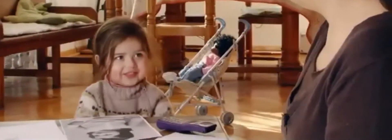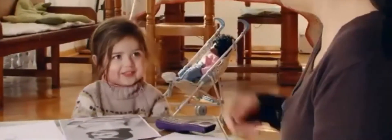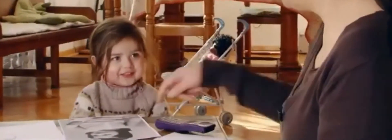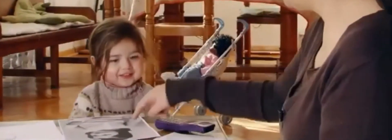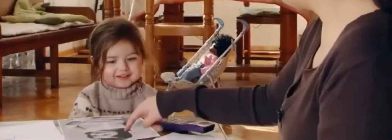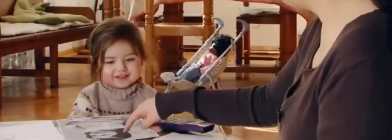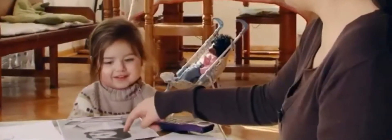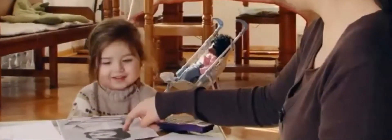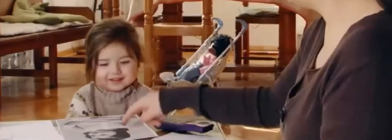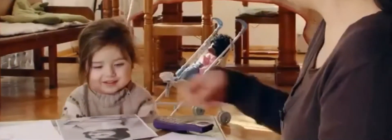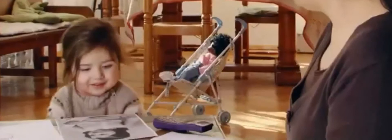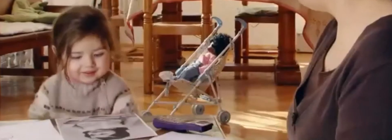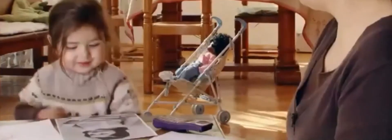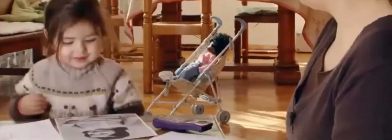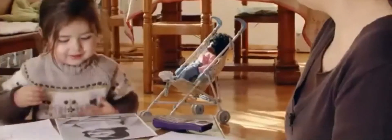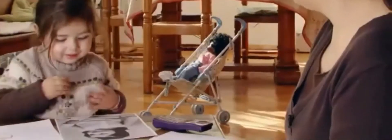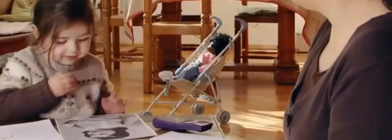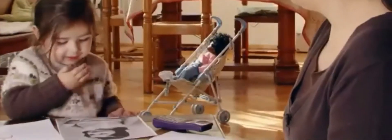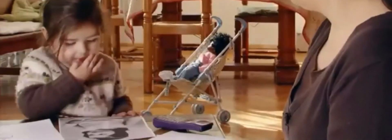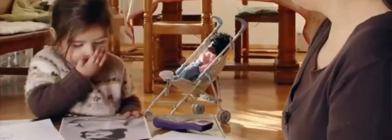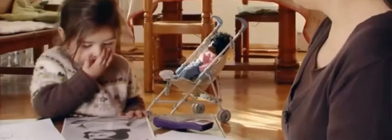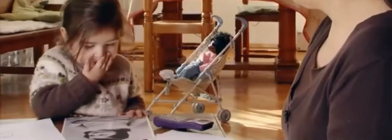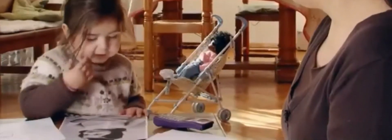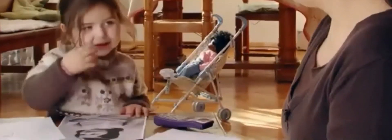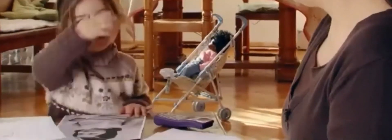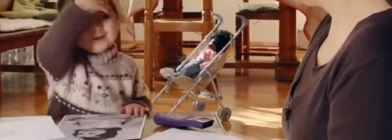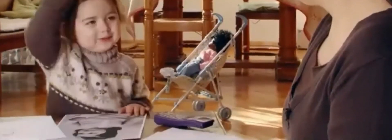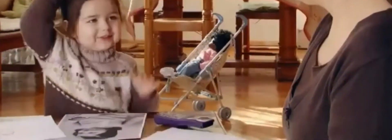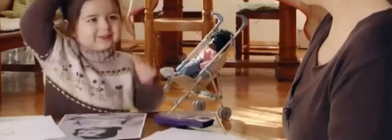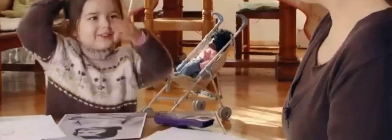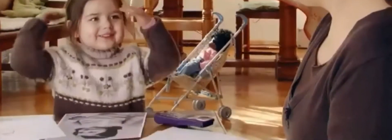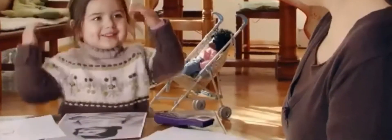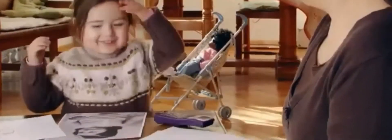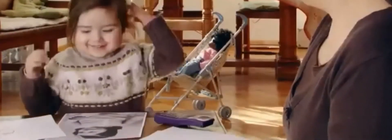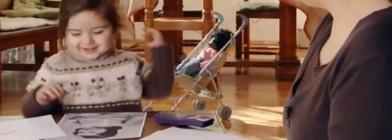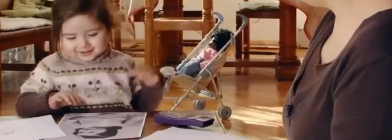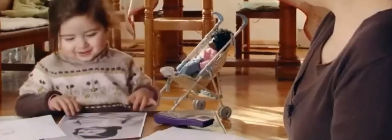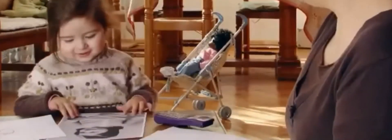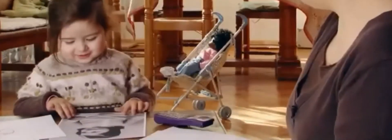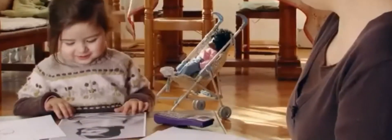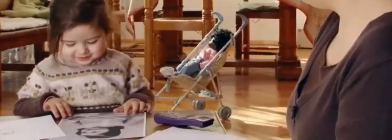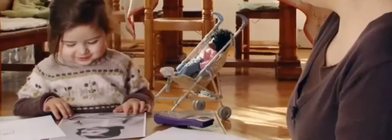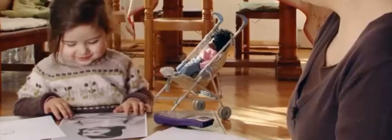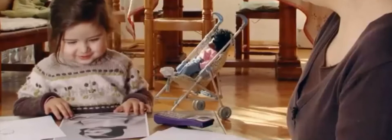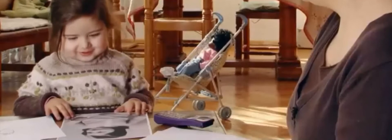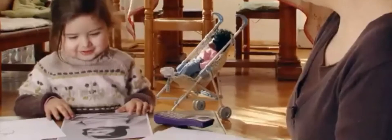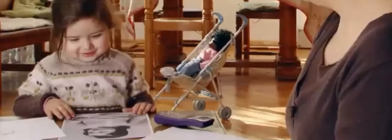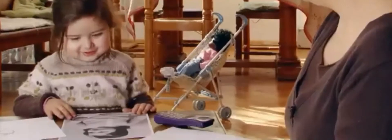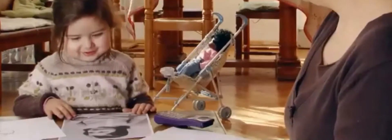si miras en la mamá cuando era guagua cemento nos parecemos